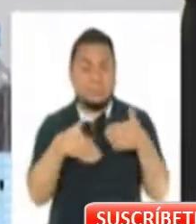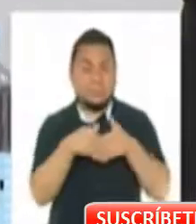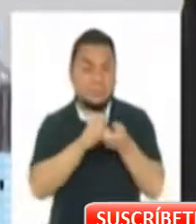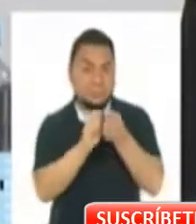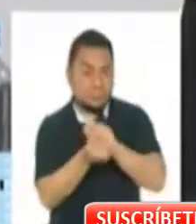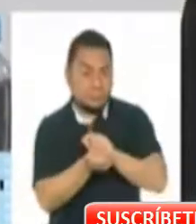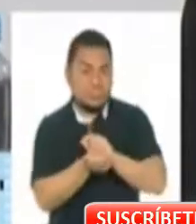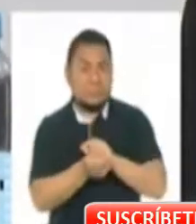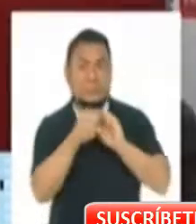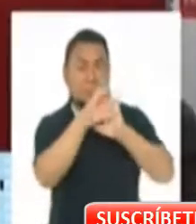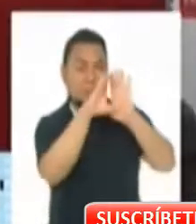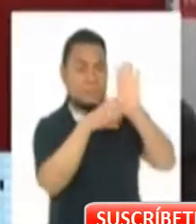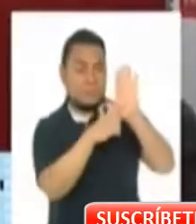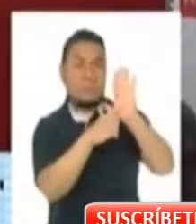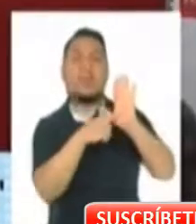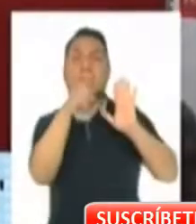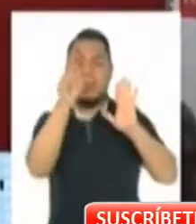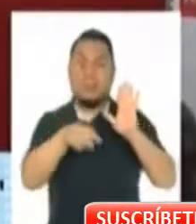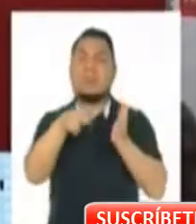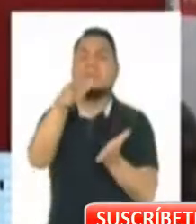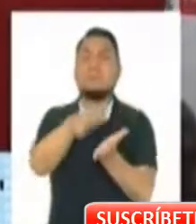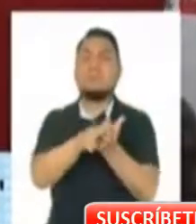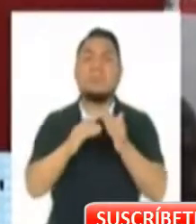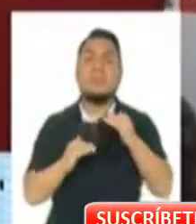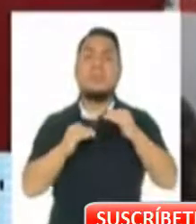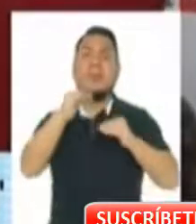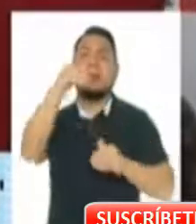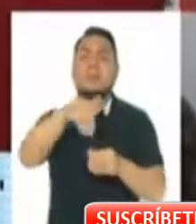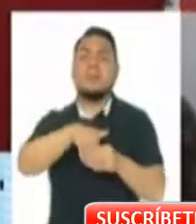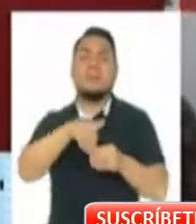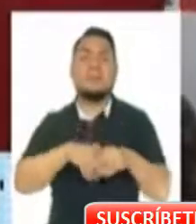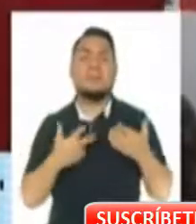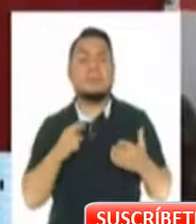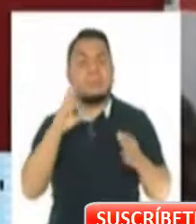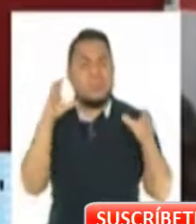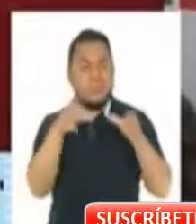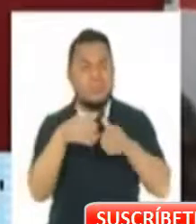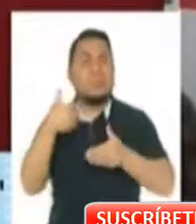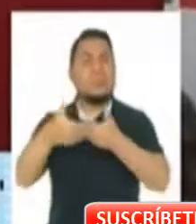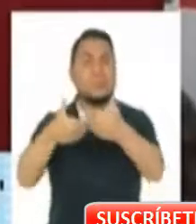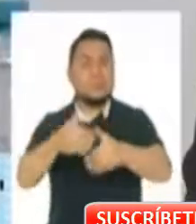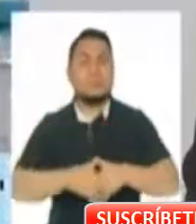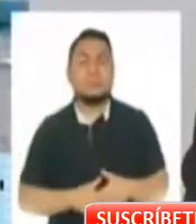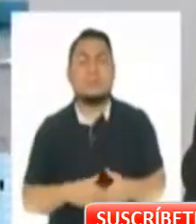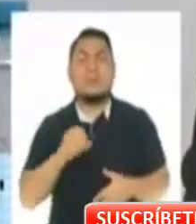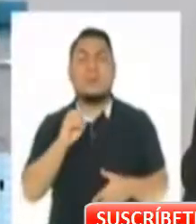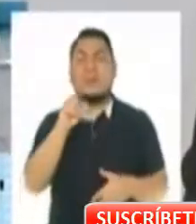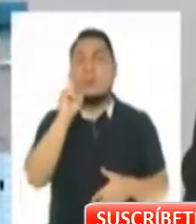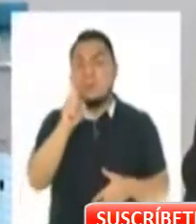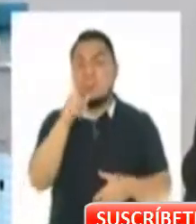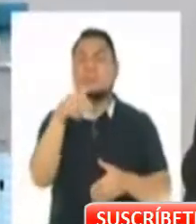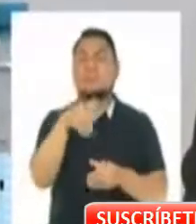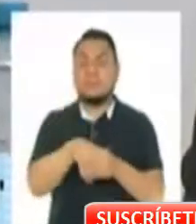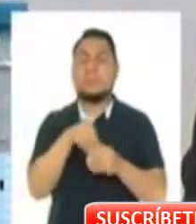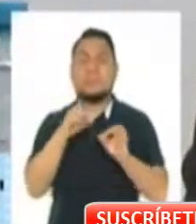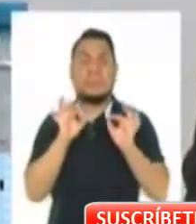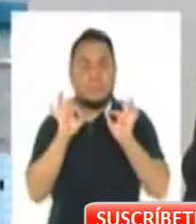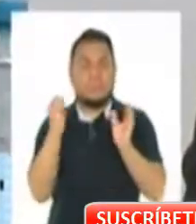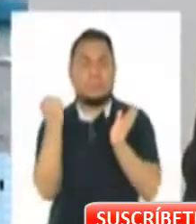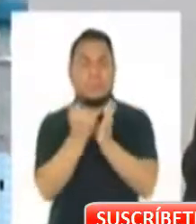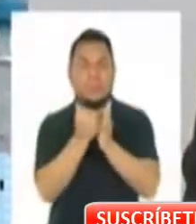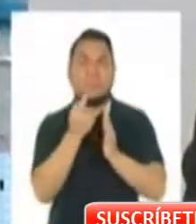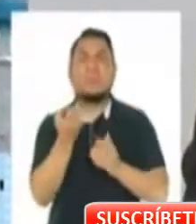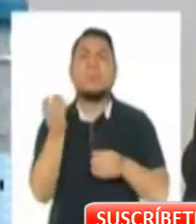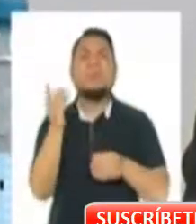a la Carta Magna debe recibir la aprobación mayoritaria de dos legislaturas consecutivas o una legislatura y ratificación